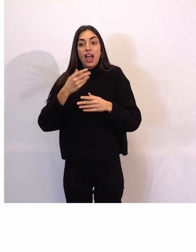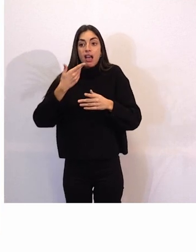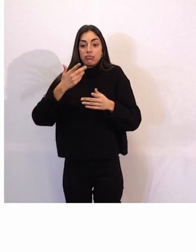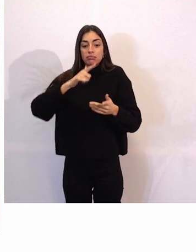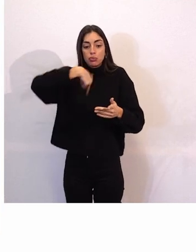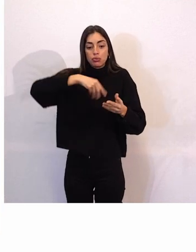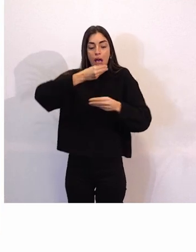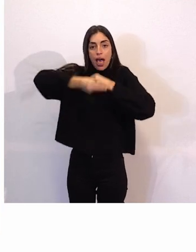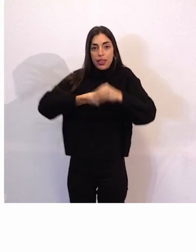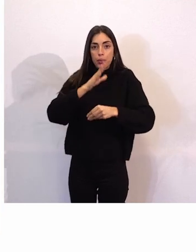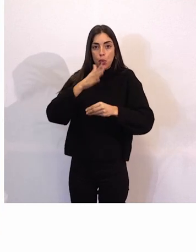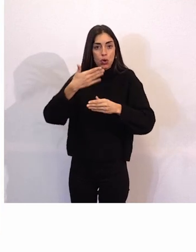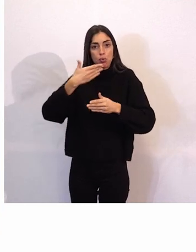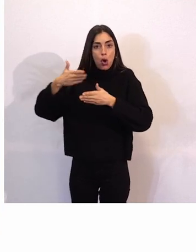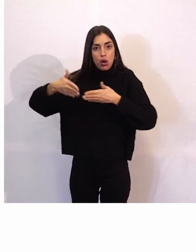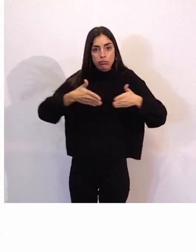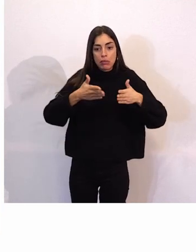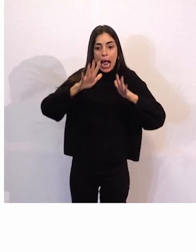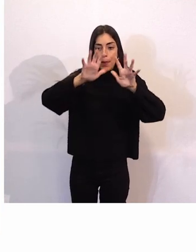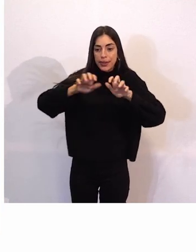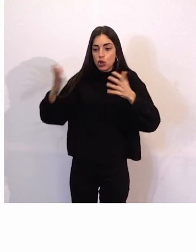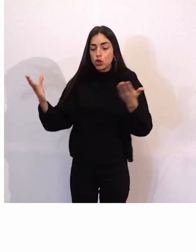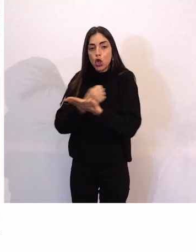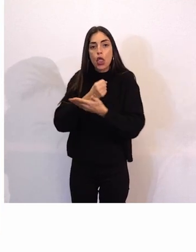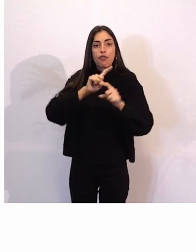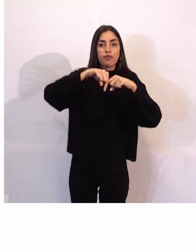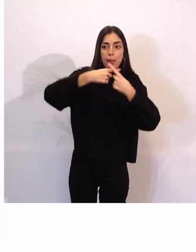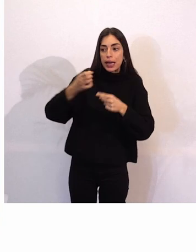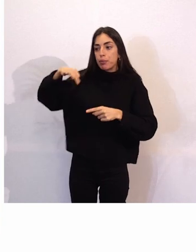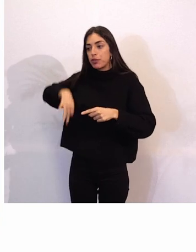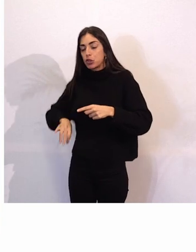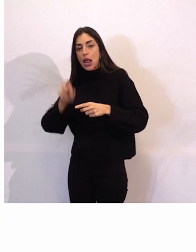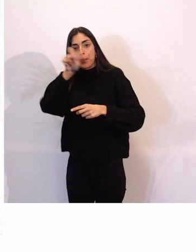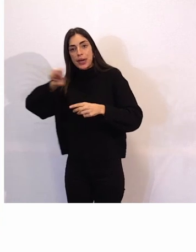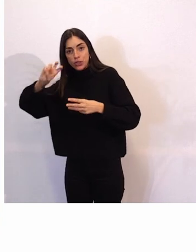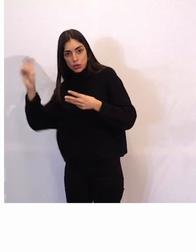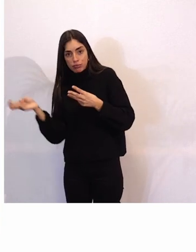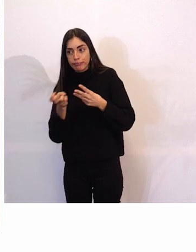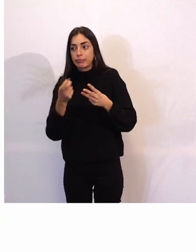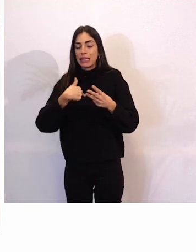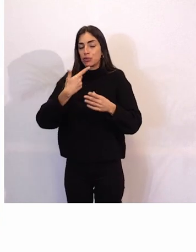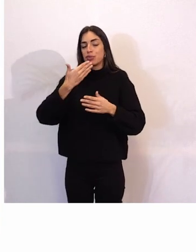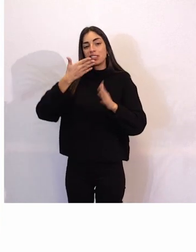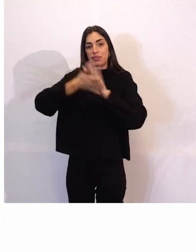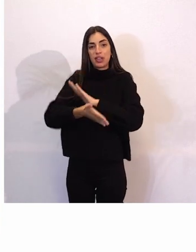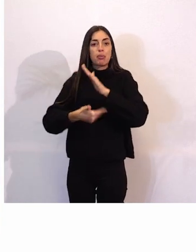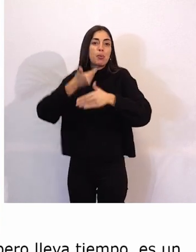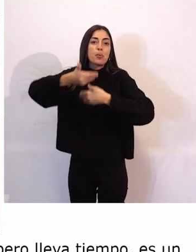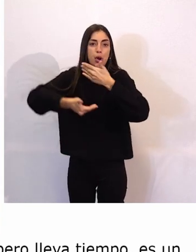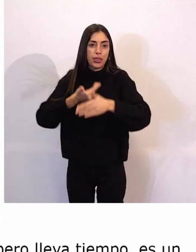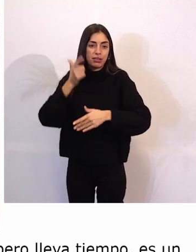camino que vamos aprendiendo todos. Familias, profesionales, personas. Es un proceso. Lleva ese tiempo.